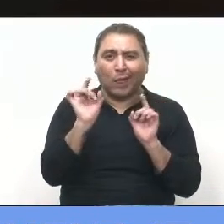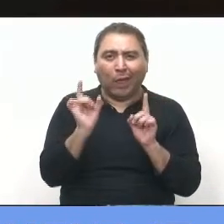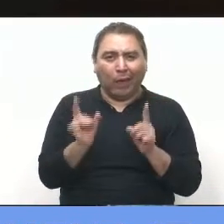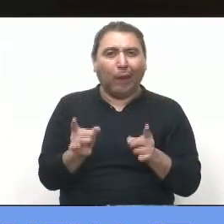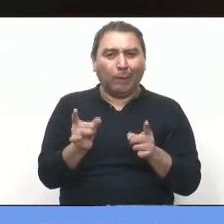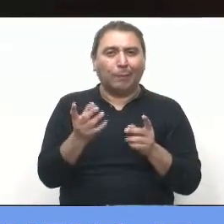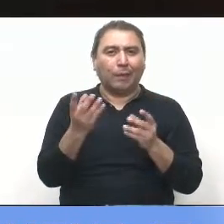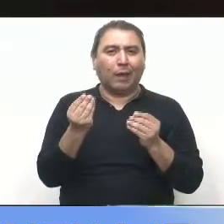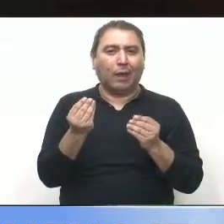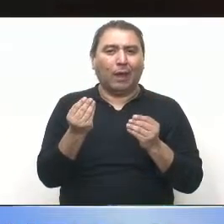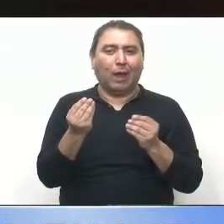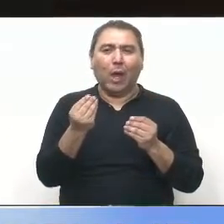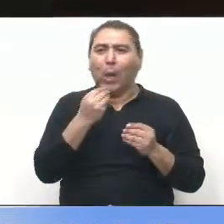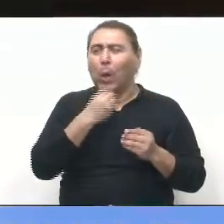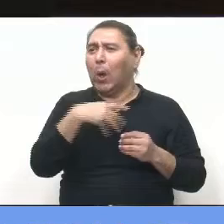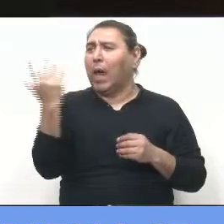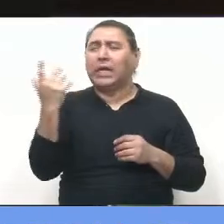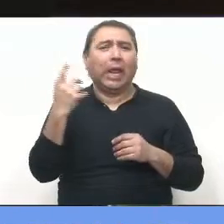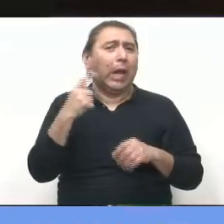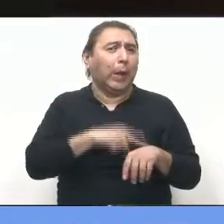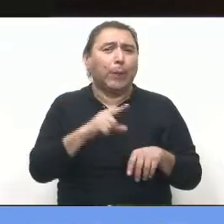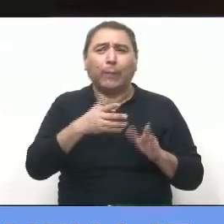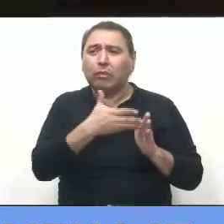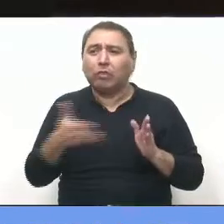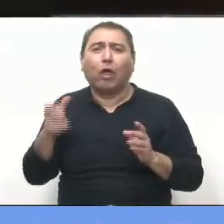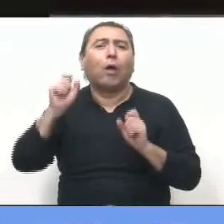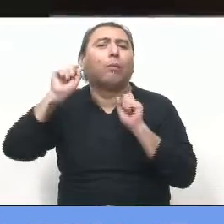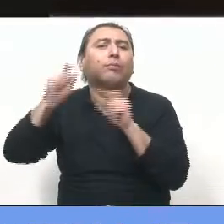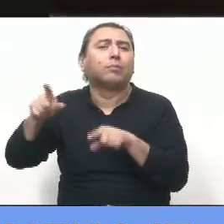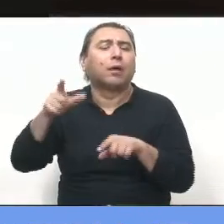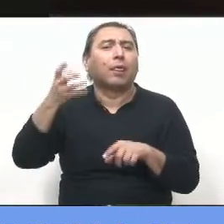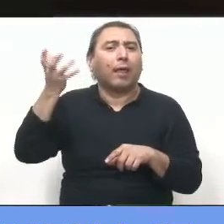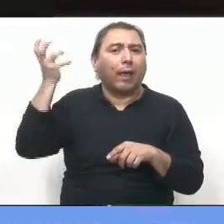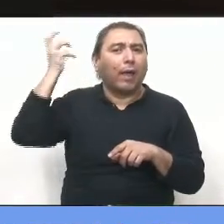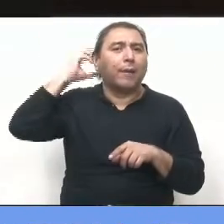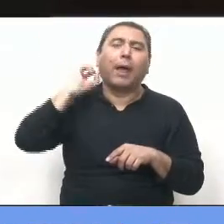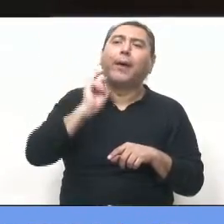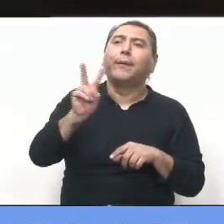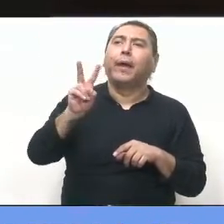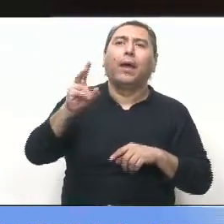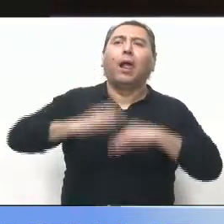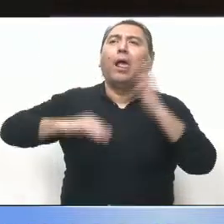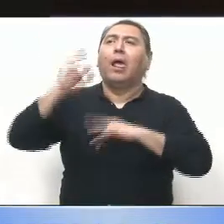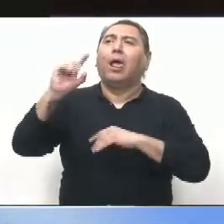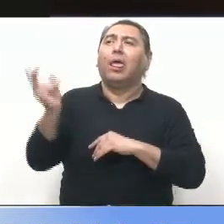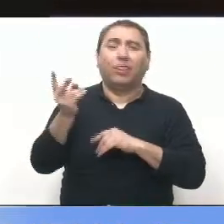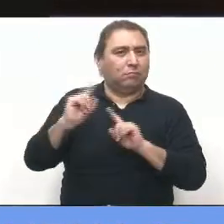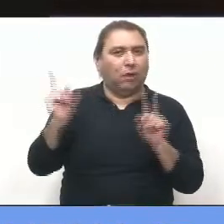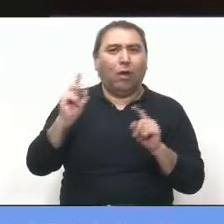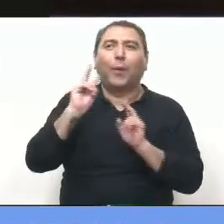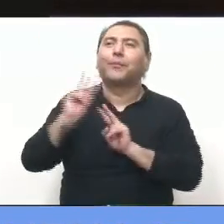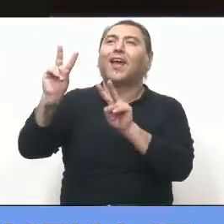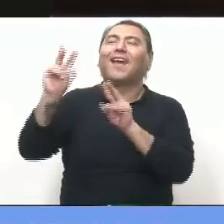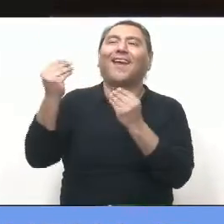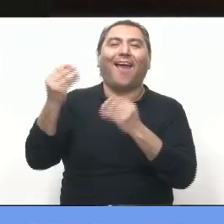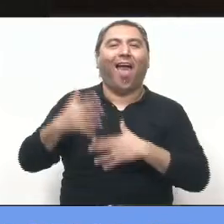de cualquiera de los edificios de la época de Eva, ve claramente la obra del amor. Como también ve claramente